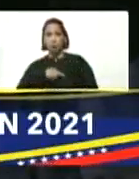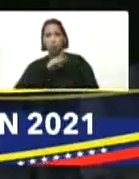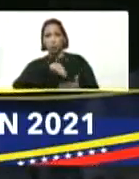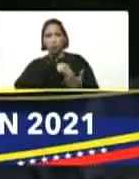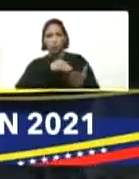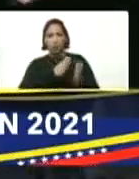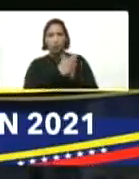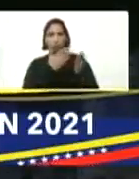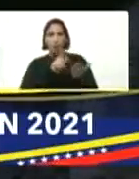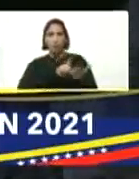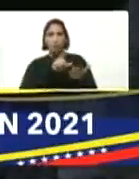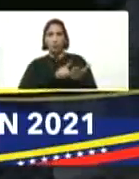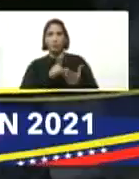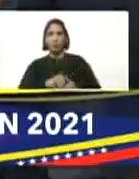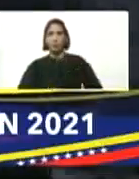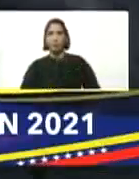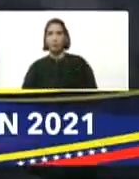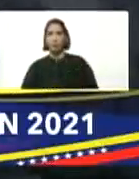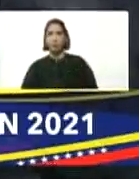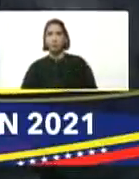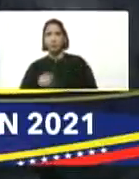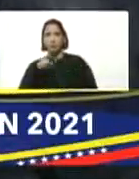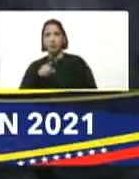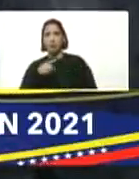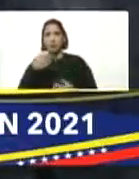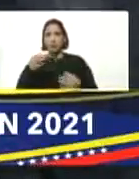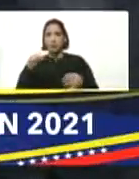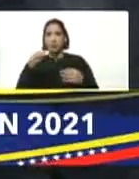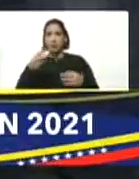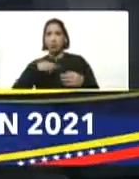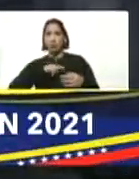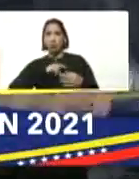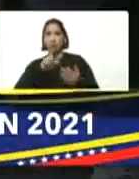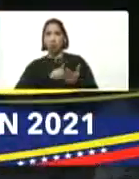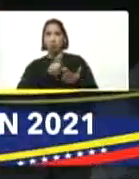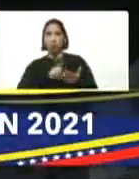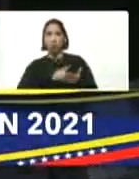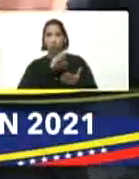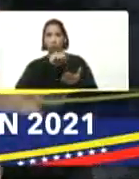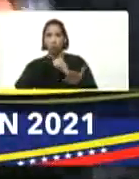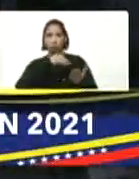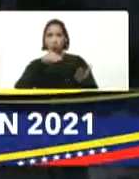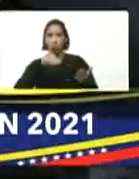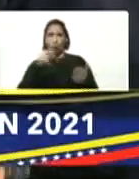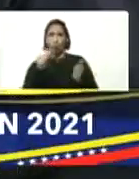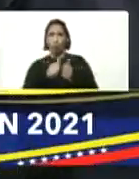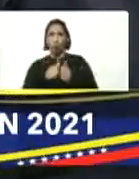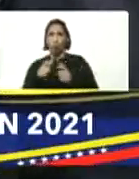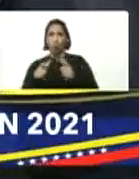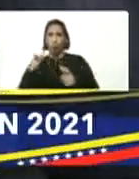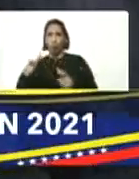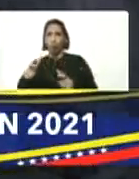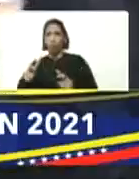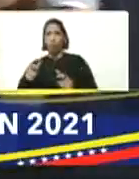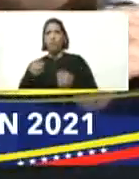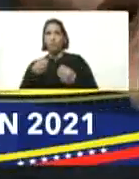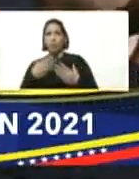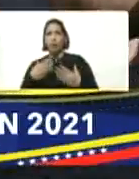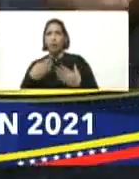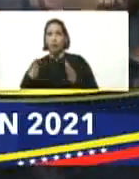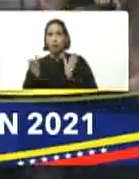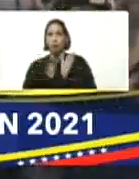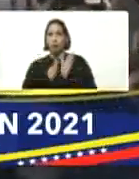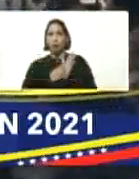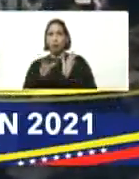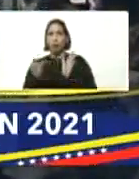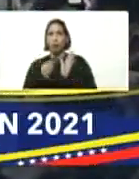libro, ¿no, Raúl? Ese libro de papel lo estaremos bautizando con unos CD para que la cosa vaya digital pegada ahí. Raúl me